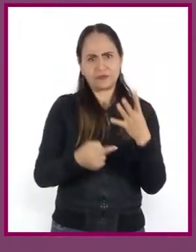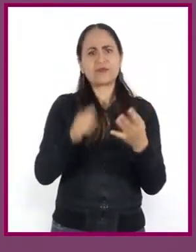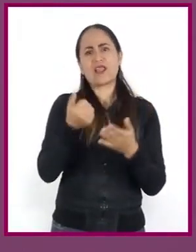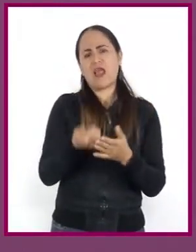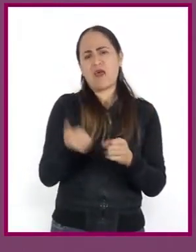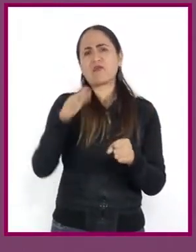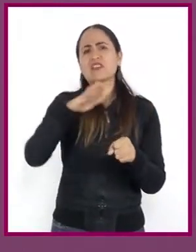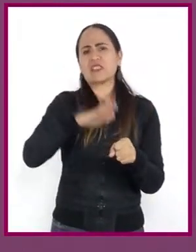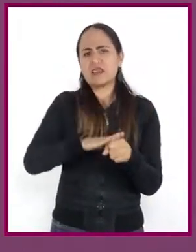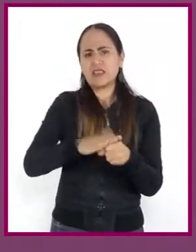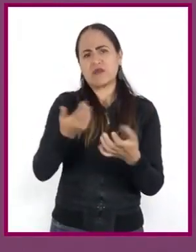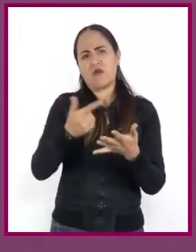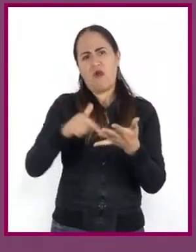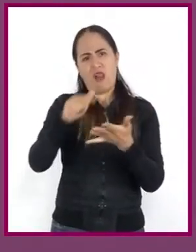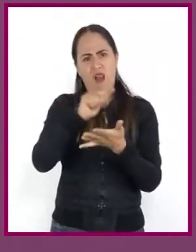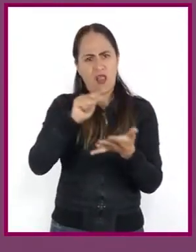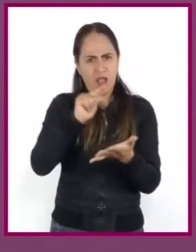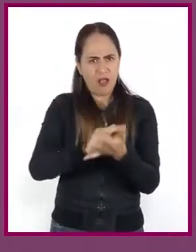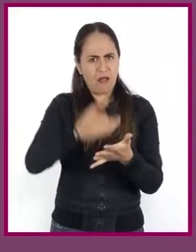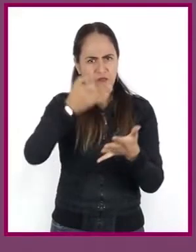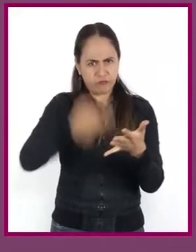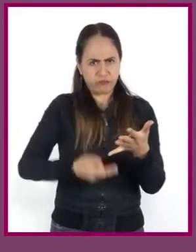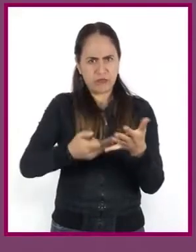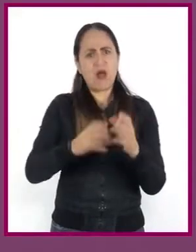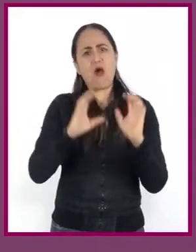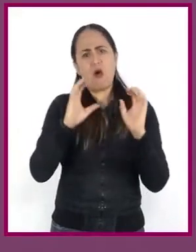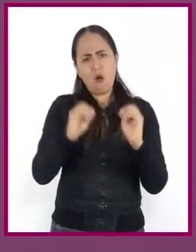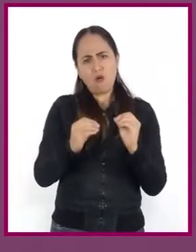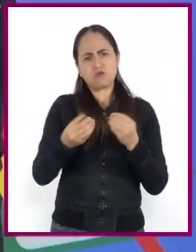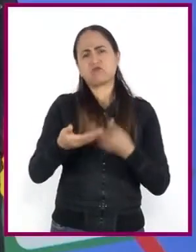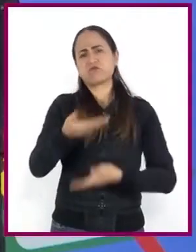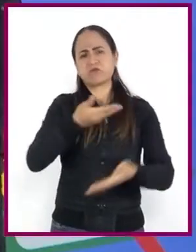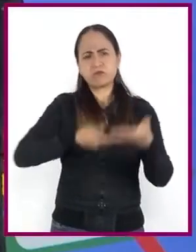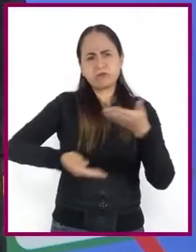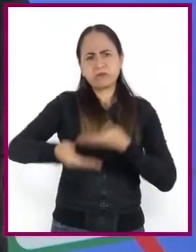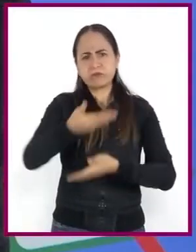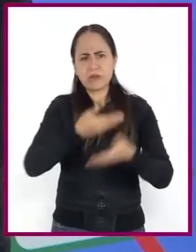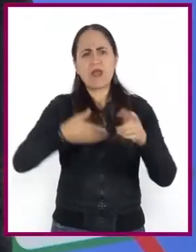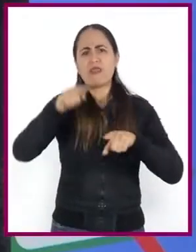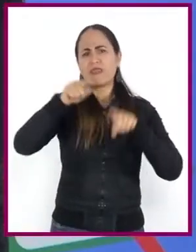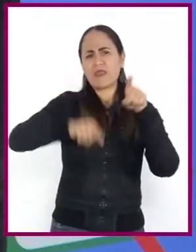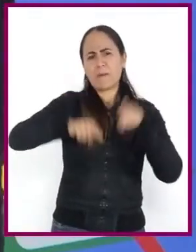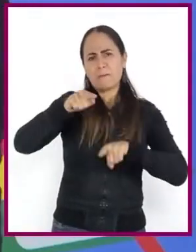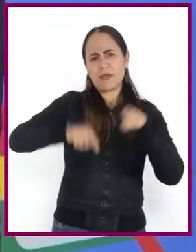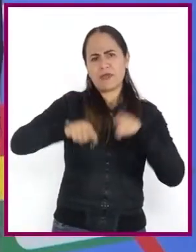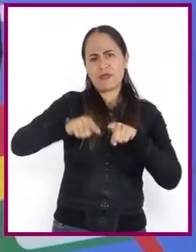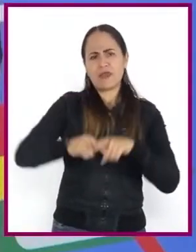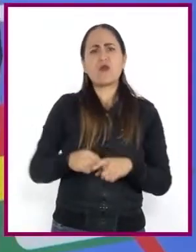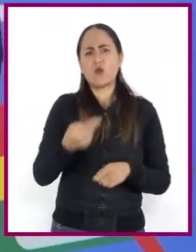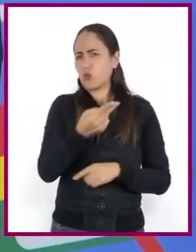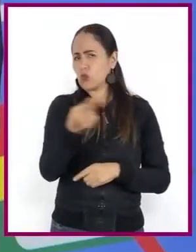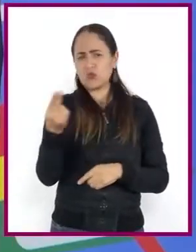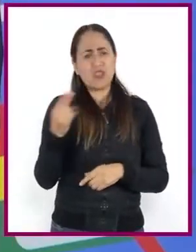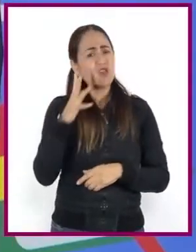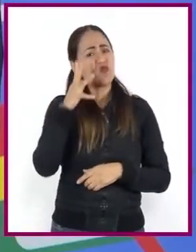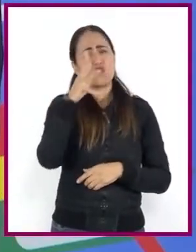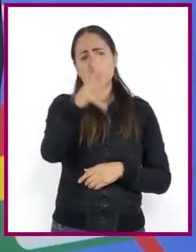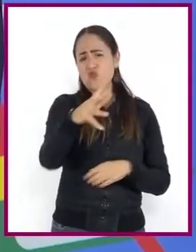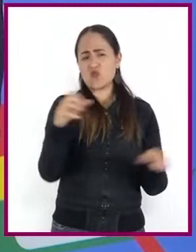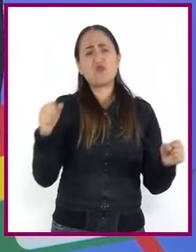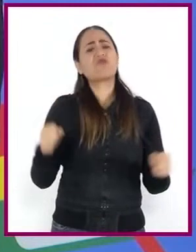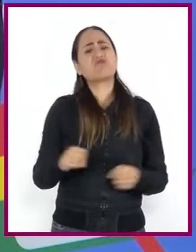legal, dependiendo del trámite o intercambio que se realice, es algo por lo que deberán pasar. Por